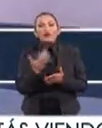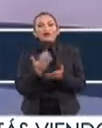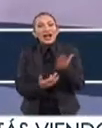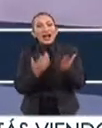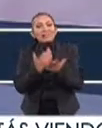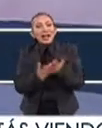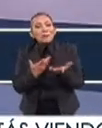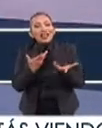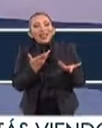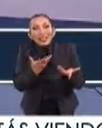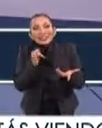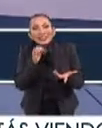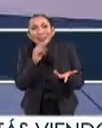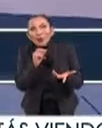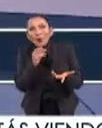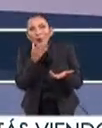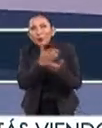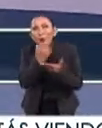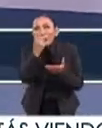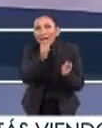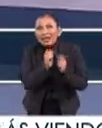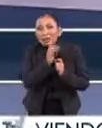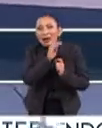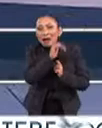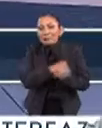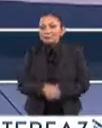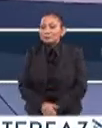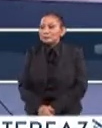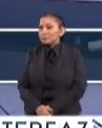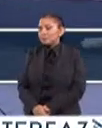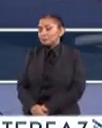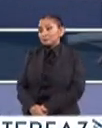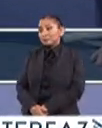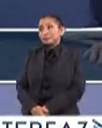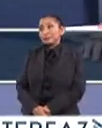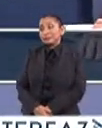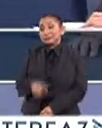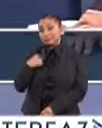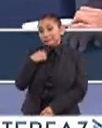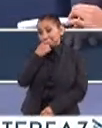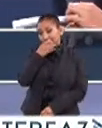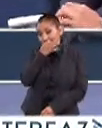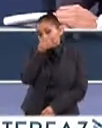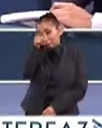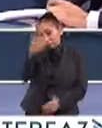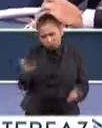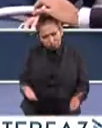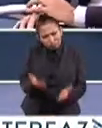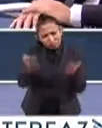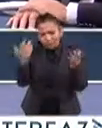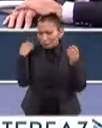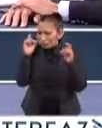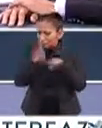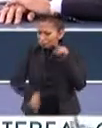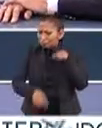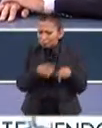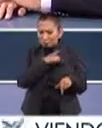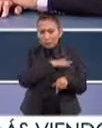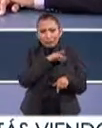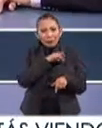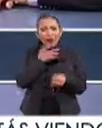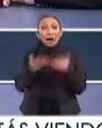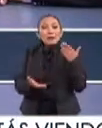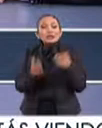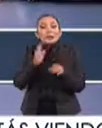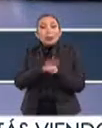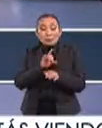falta esas ganas de aplicarse y conseguir esta oportunidad. Pues yo les diría que se animaran, que perdieran el miedo, porque a veces